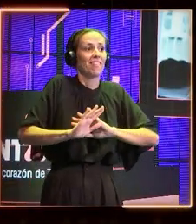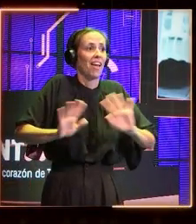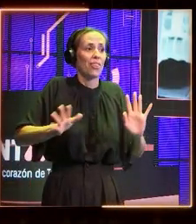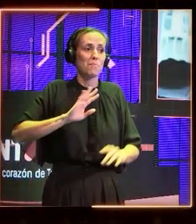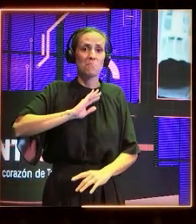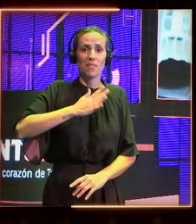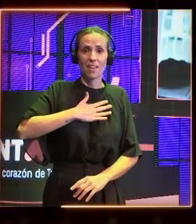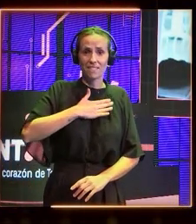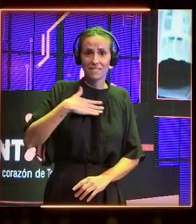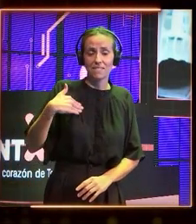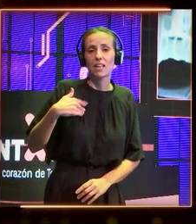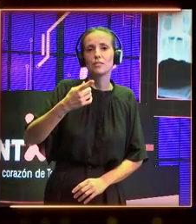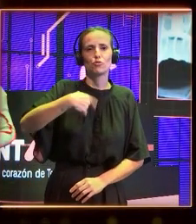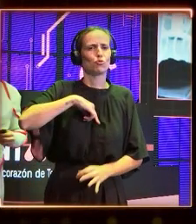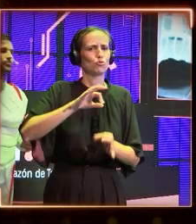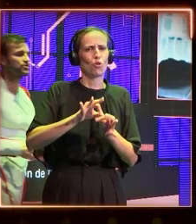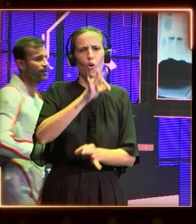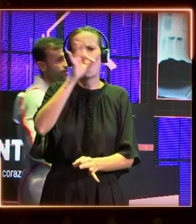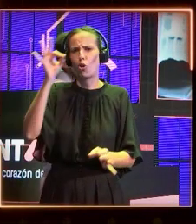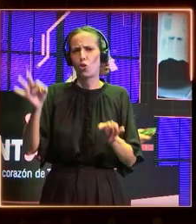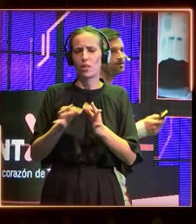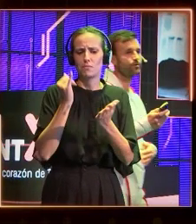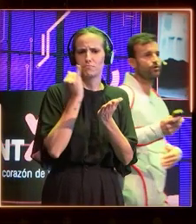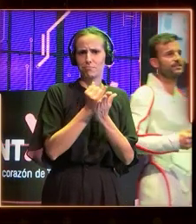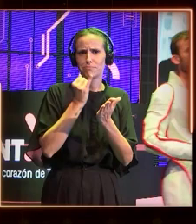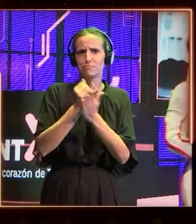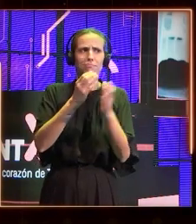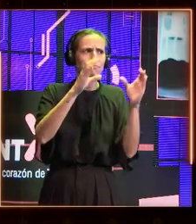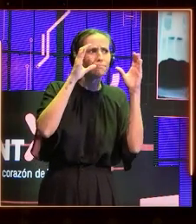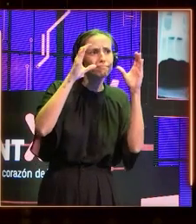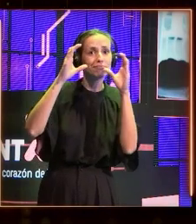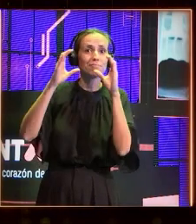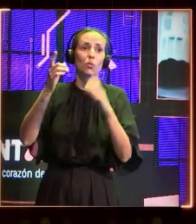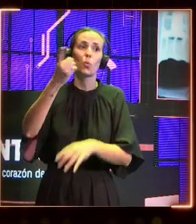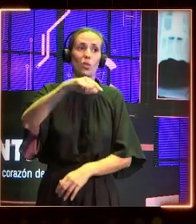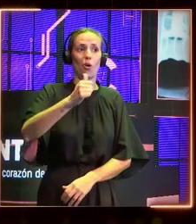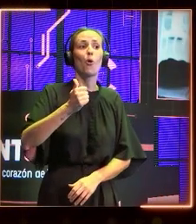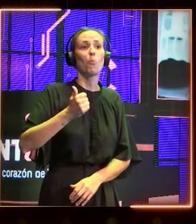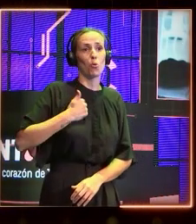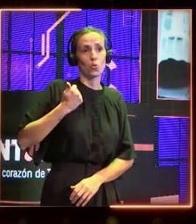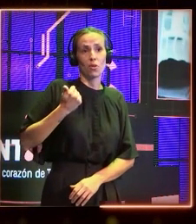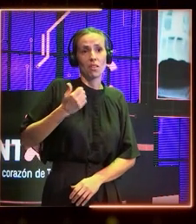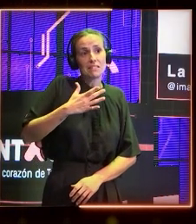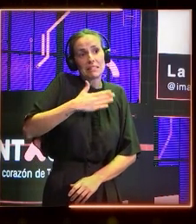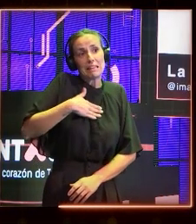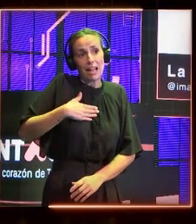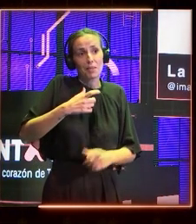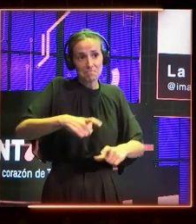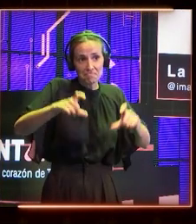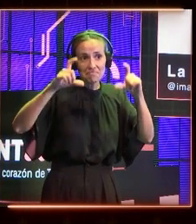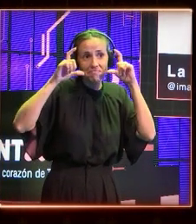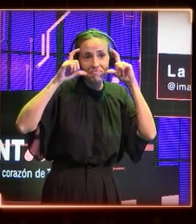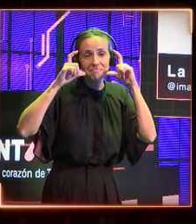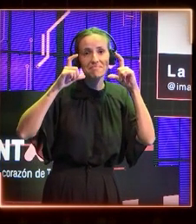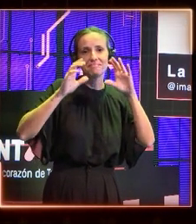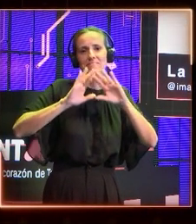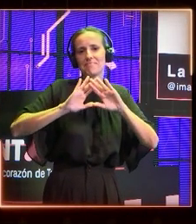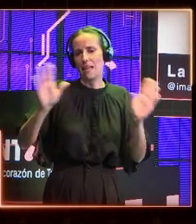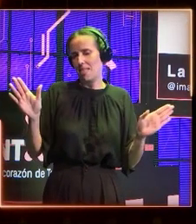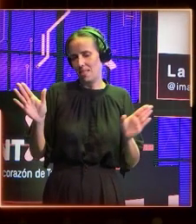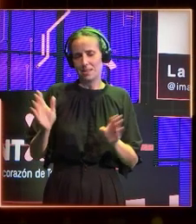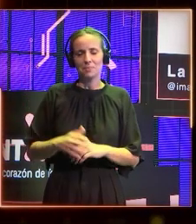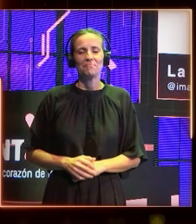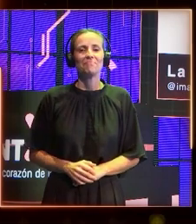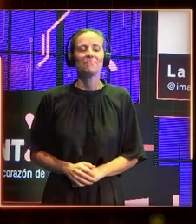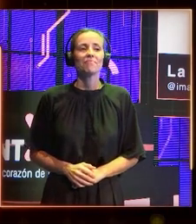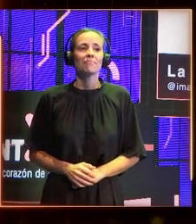queréis vamos a estar todo el día haciendo demostraciones por lo que tenéis la oportunidad de probarlas Así que nada evidentemente que